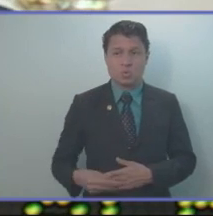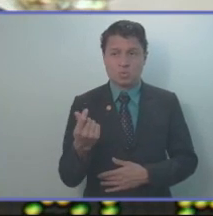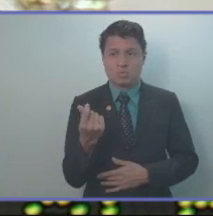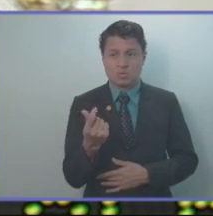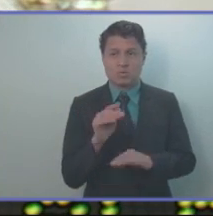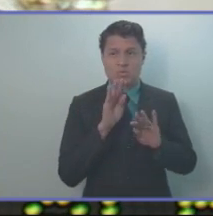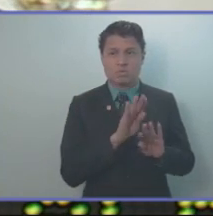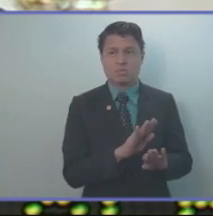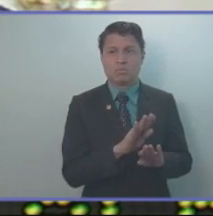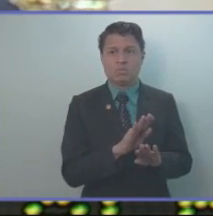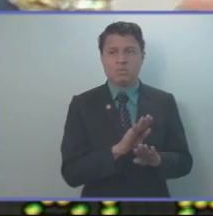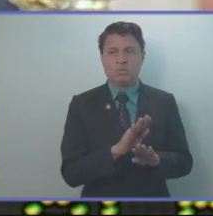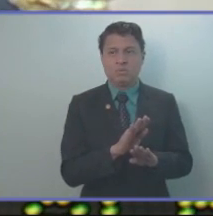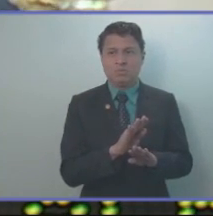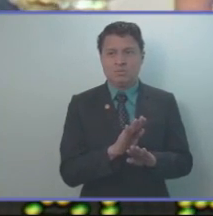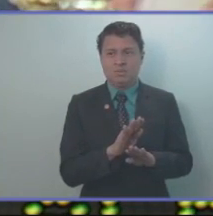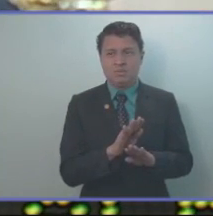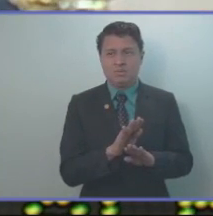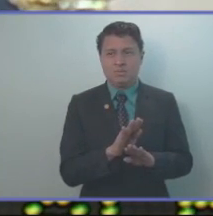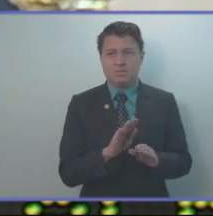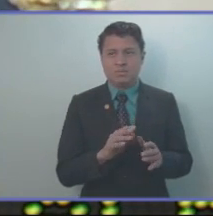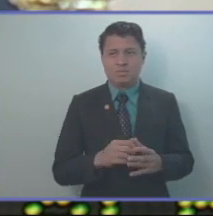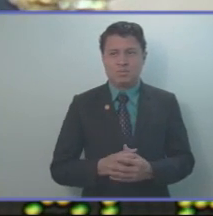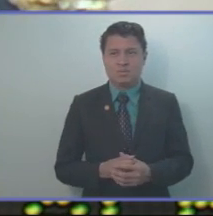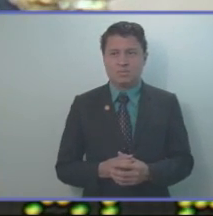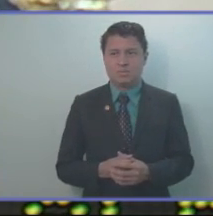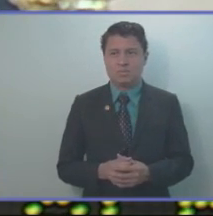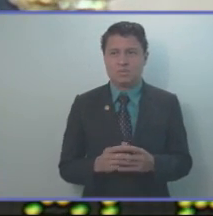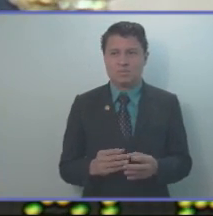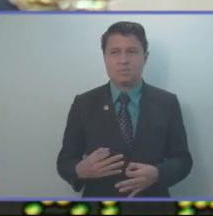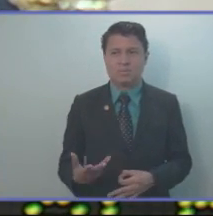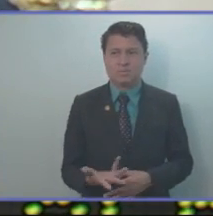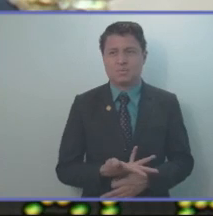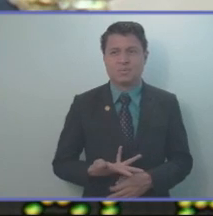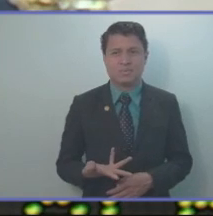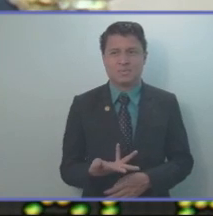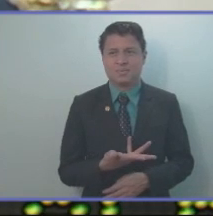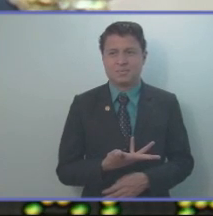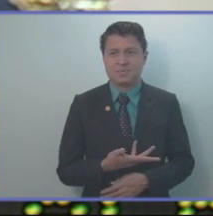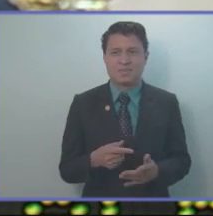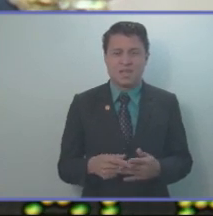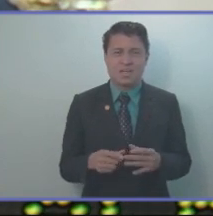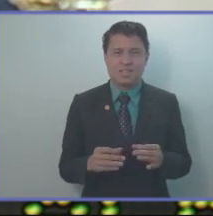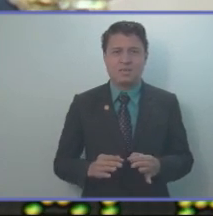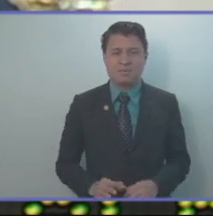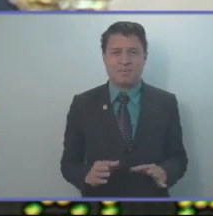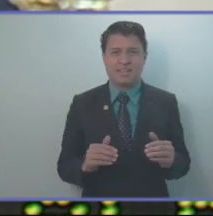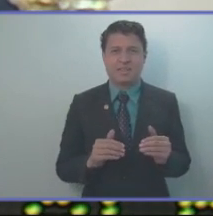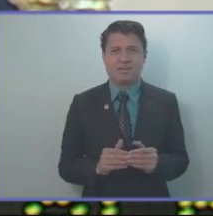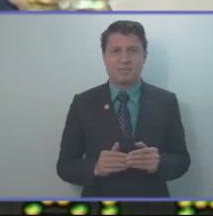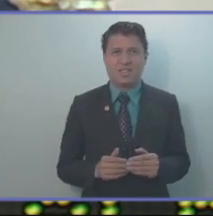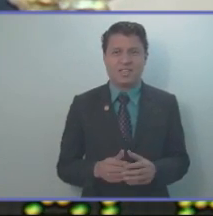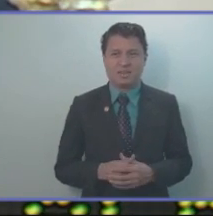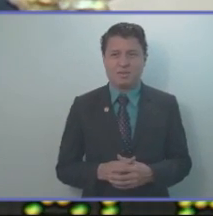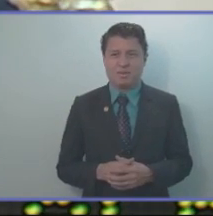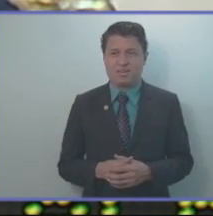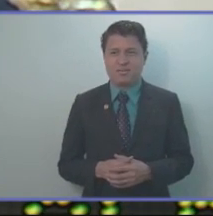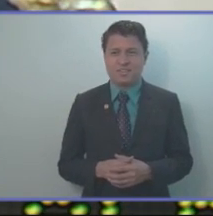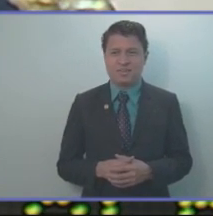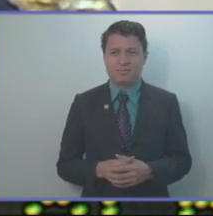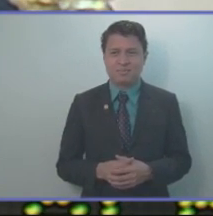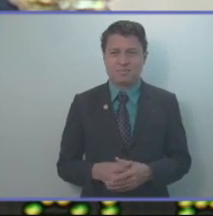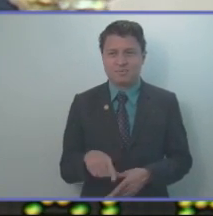derecho. Pero el problema es que, con todo lo que comenté antes, ANDA había sido llevada a una situación casi